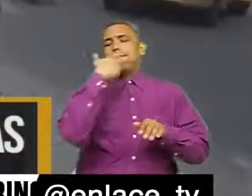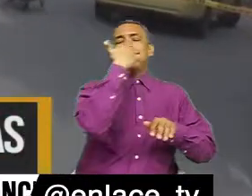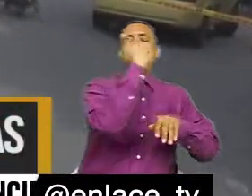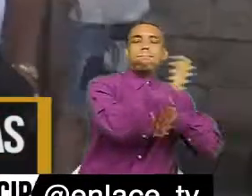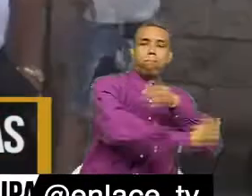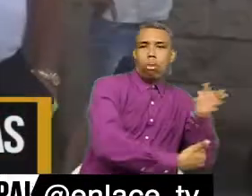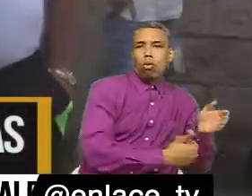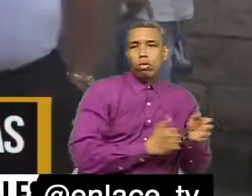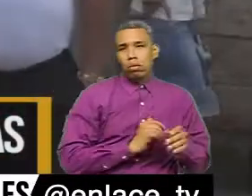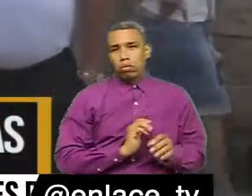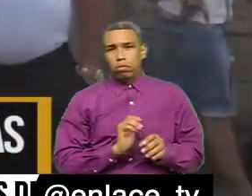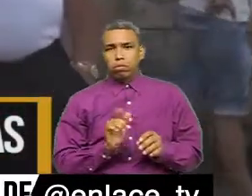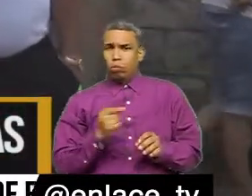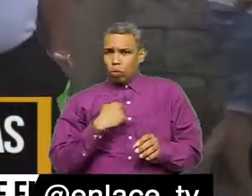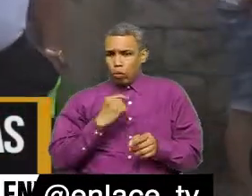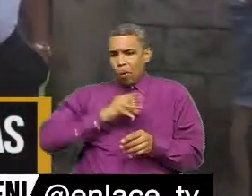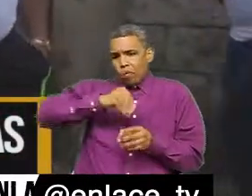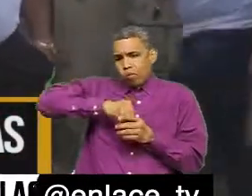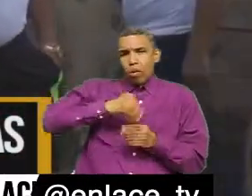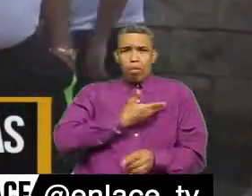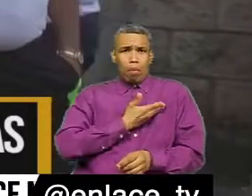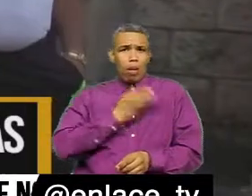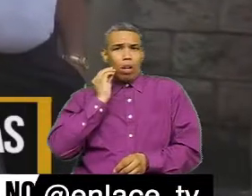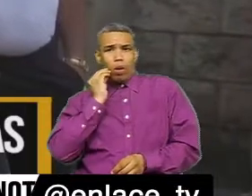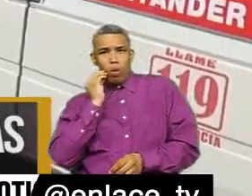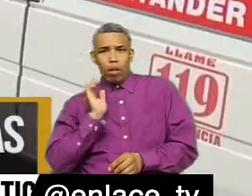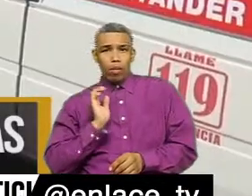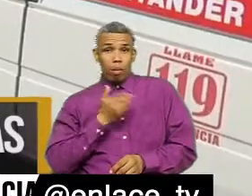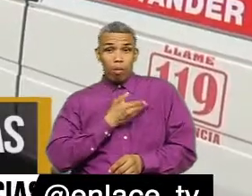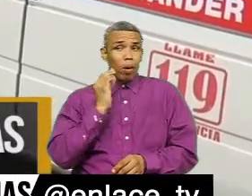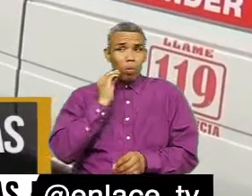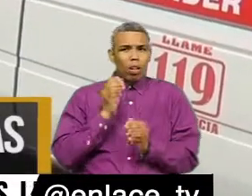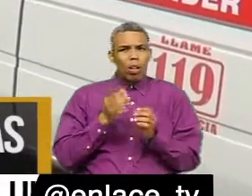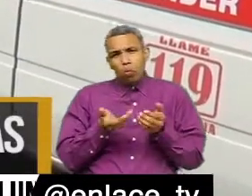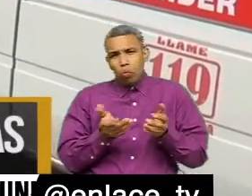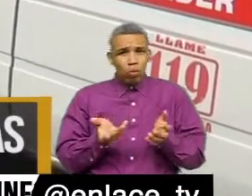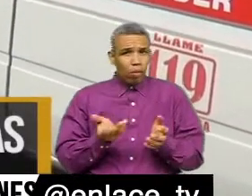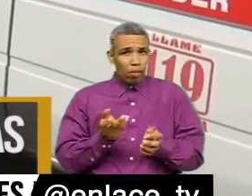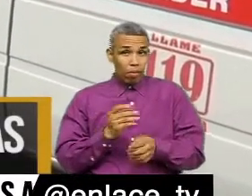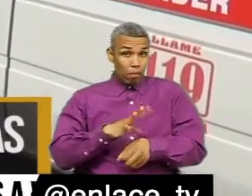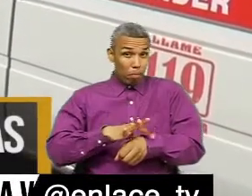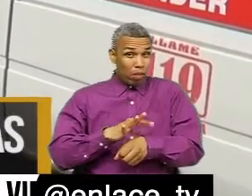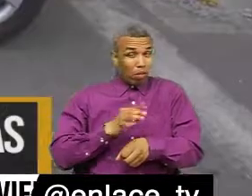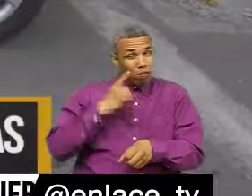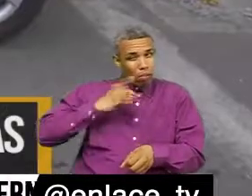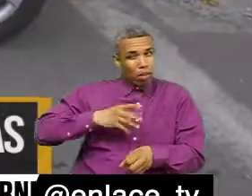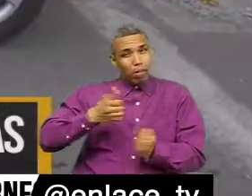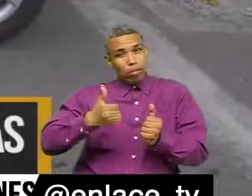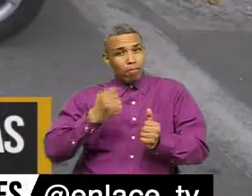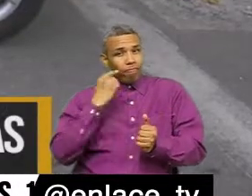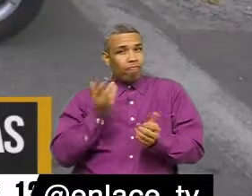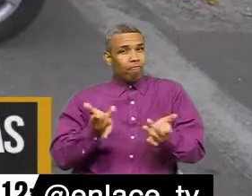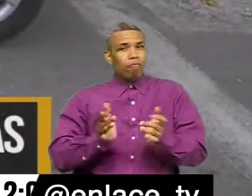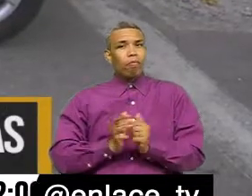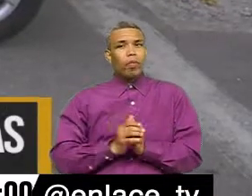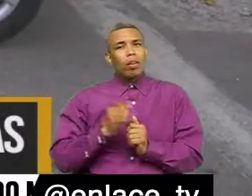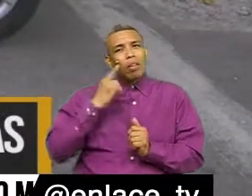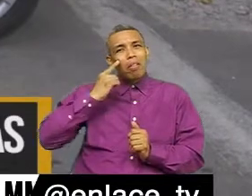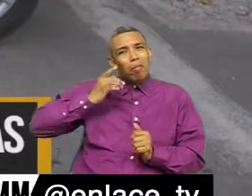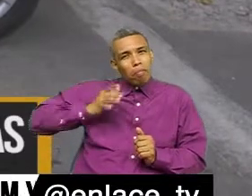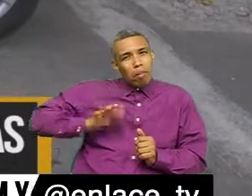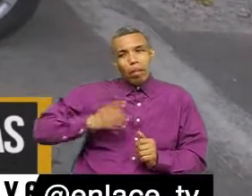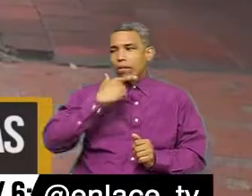Pues aparentemente bien, pero tengo que esperar el diagnóstico médico. Las primeras versiones señalan que al parecer uno de los vehículos omitió el pare del lugar, provocando el